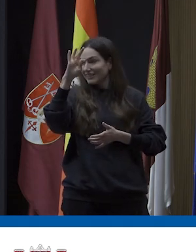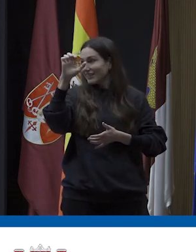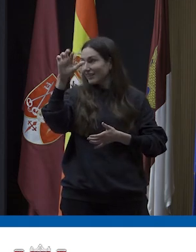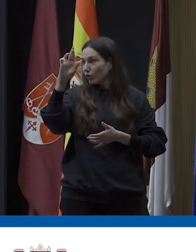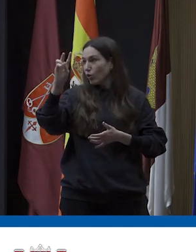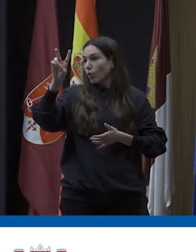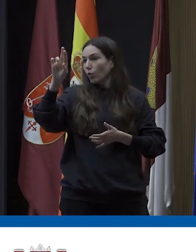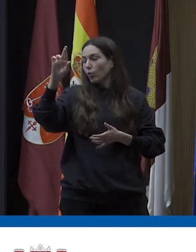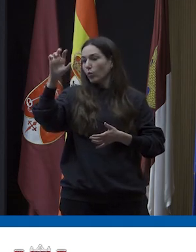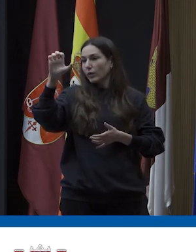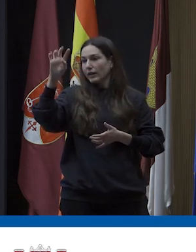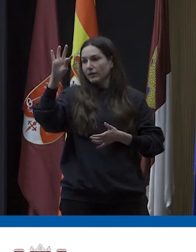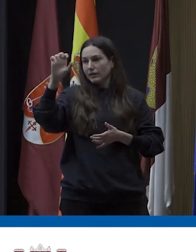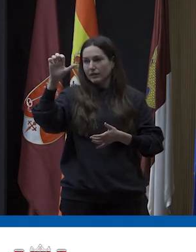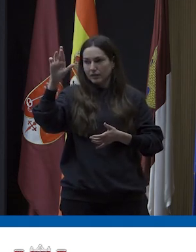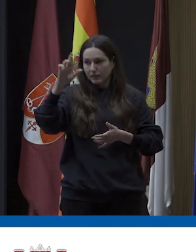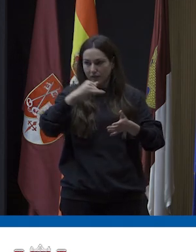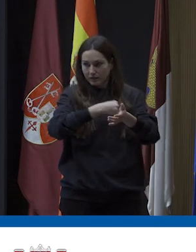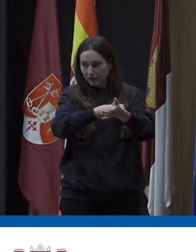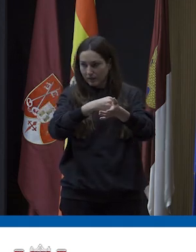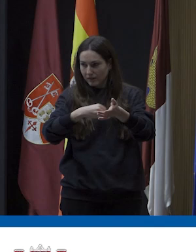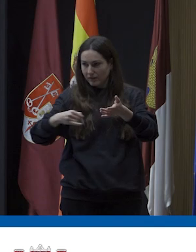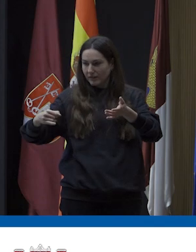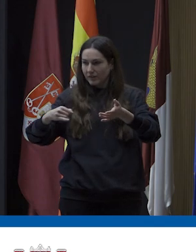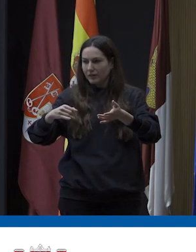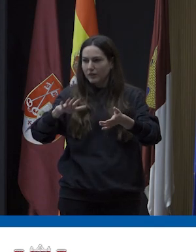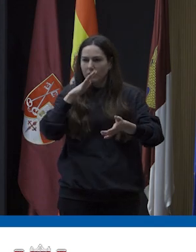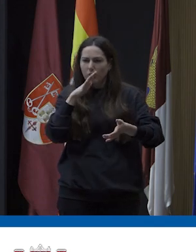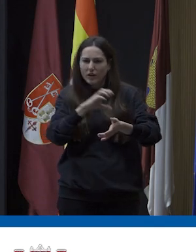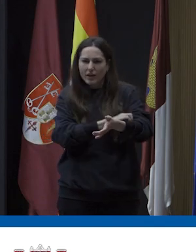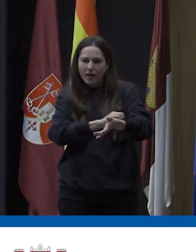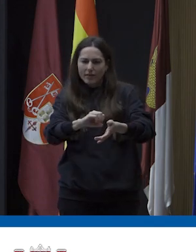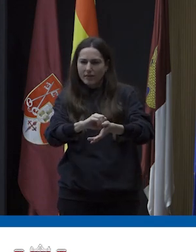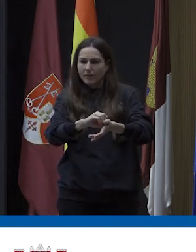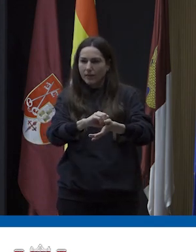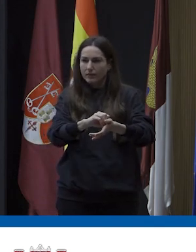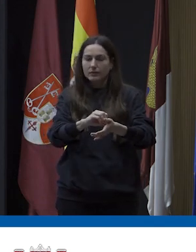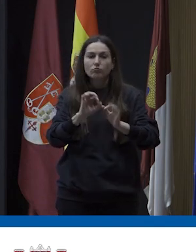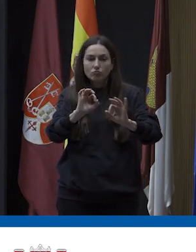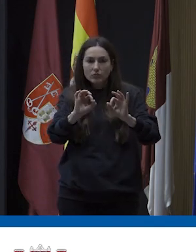bueno, el uréter lo puedo cateterizar. ¿Y por qué una arteria? Y se lo